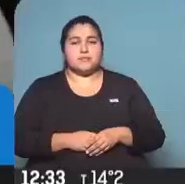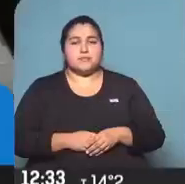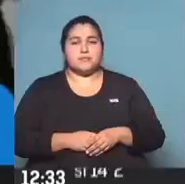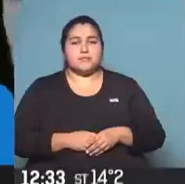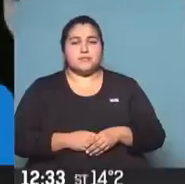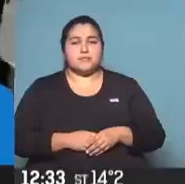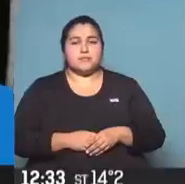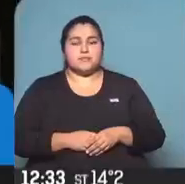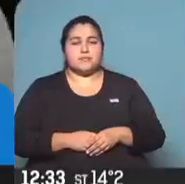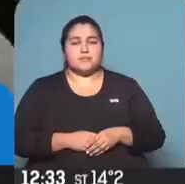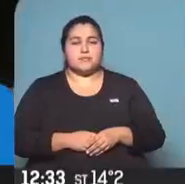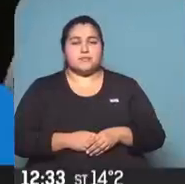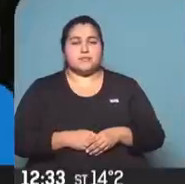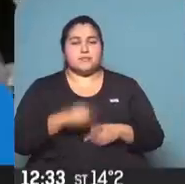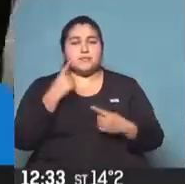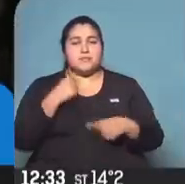ah